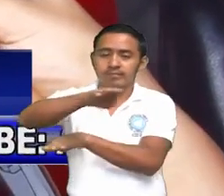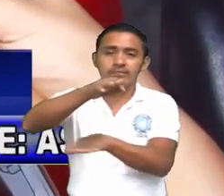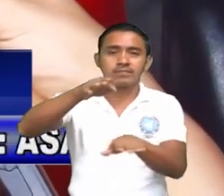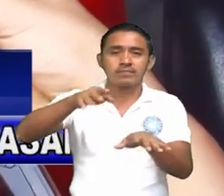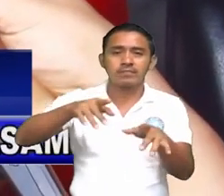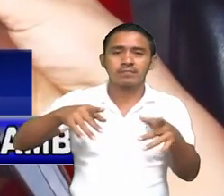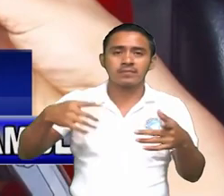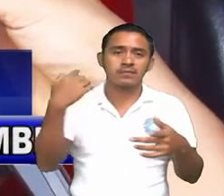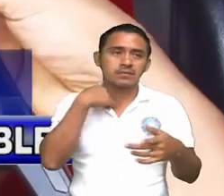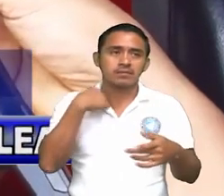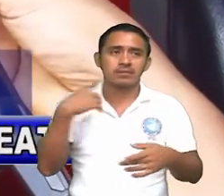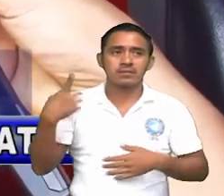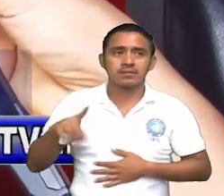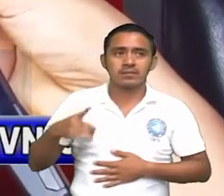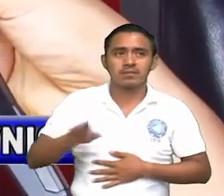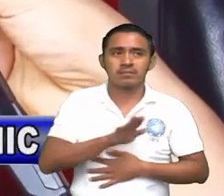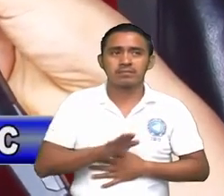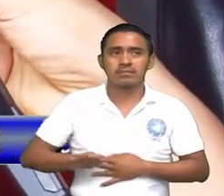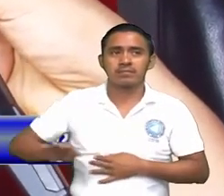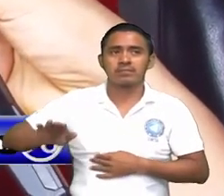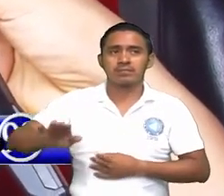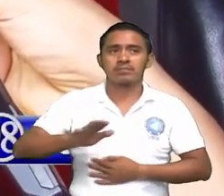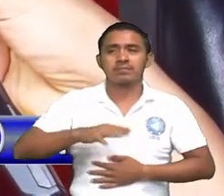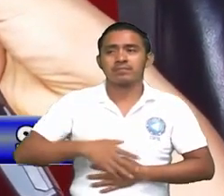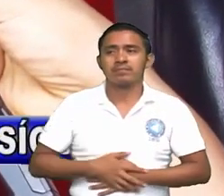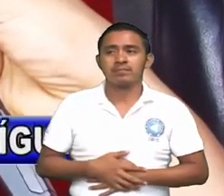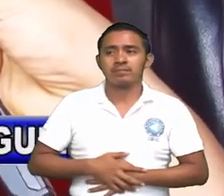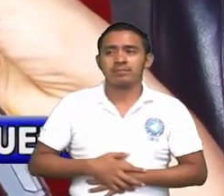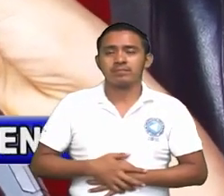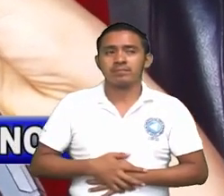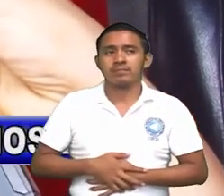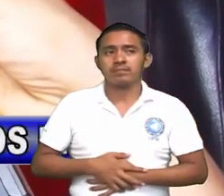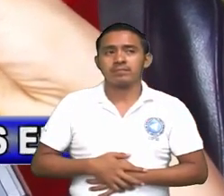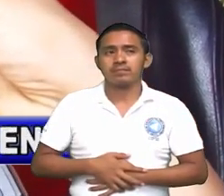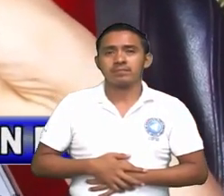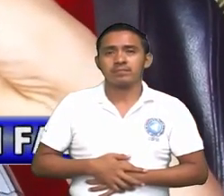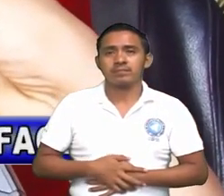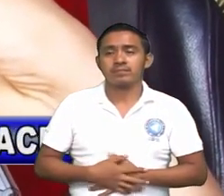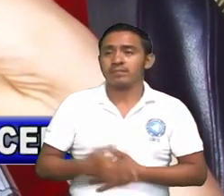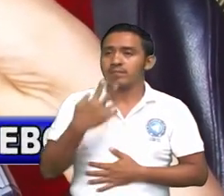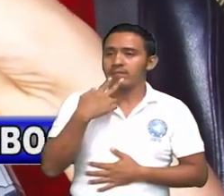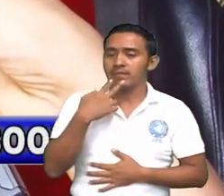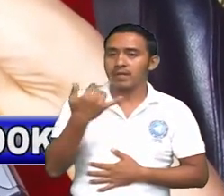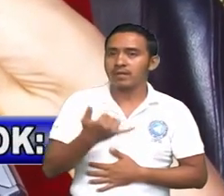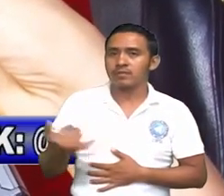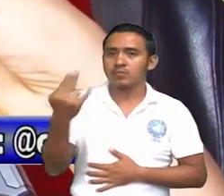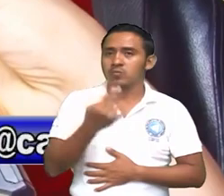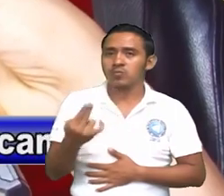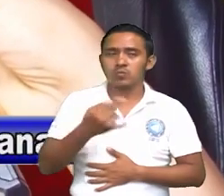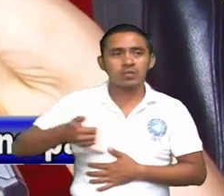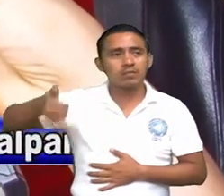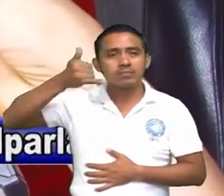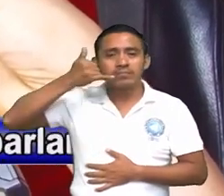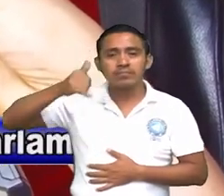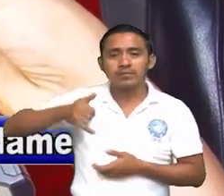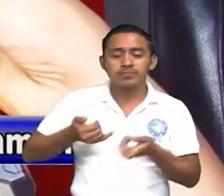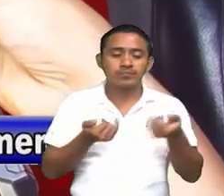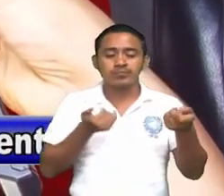manejar siempre a tu derecha y no usar teléfonos manejando,